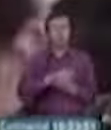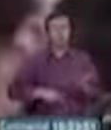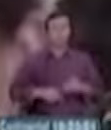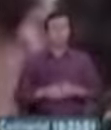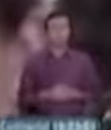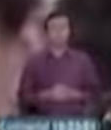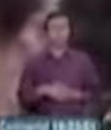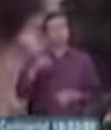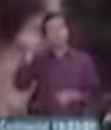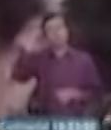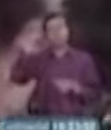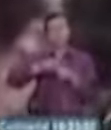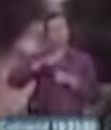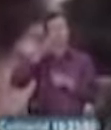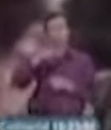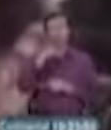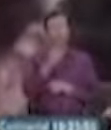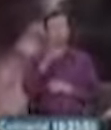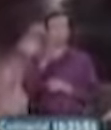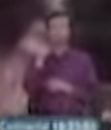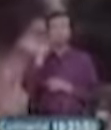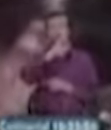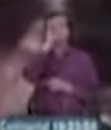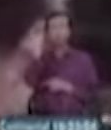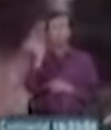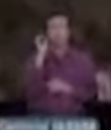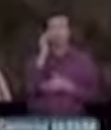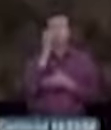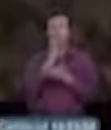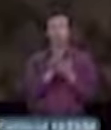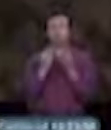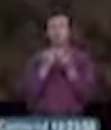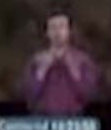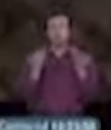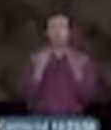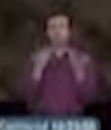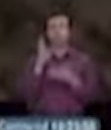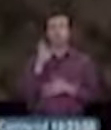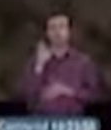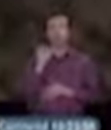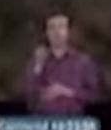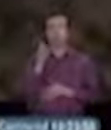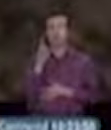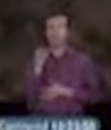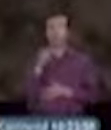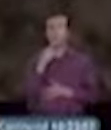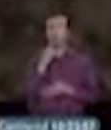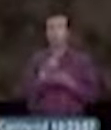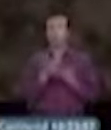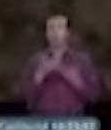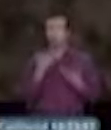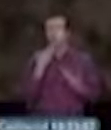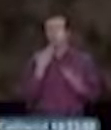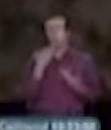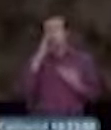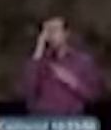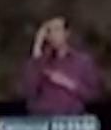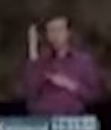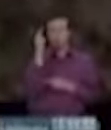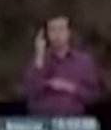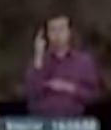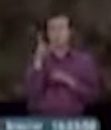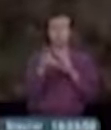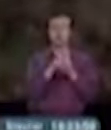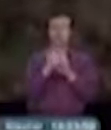reajustado. Recordemos que Inostroza asegura que el 50% del monto total es de Tejada, razón por la cual no se respetaría la disposición